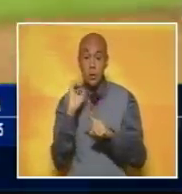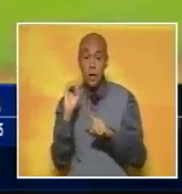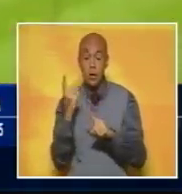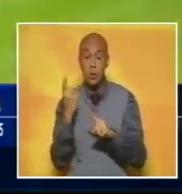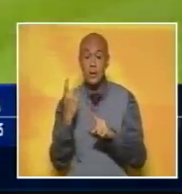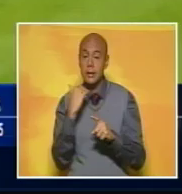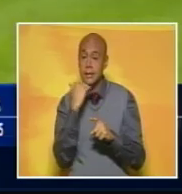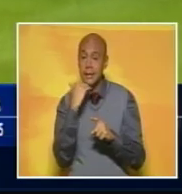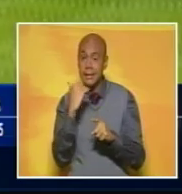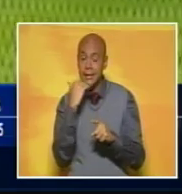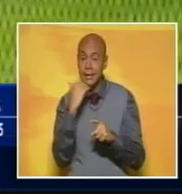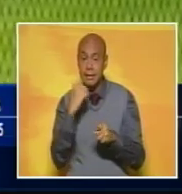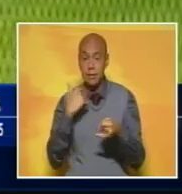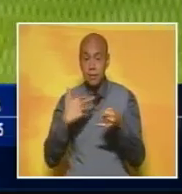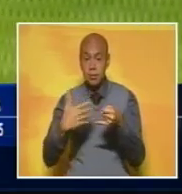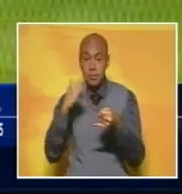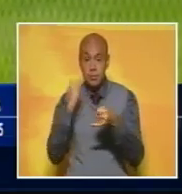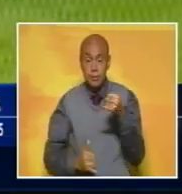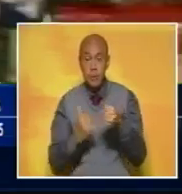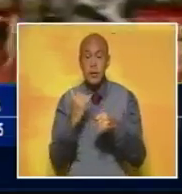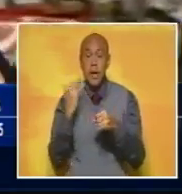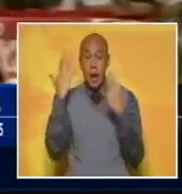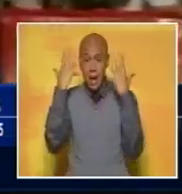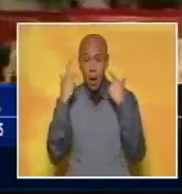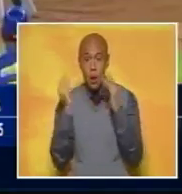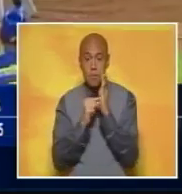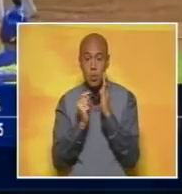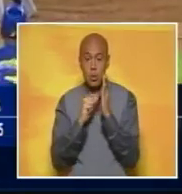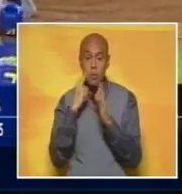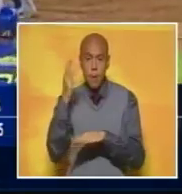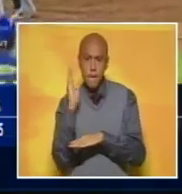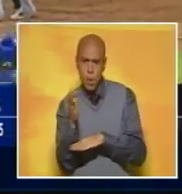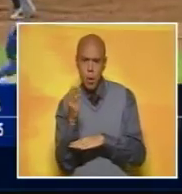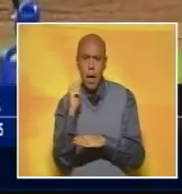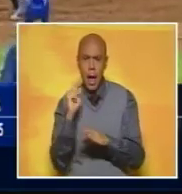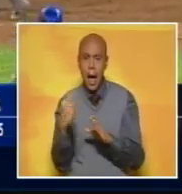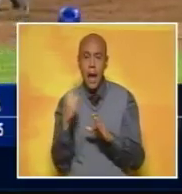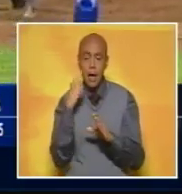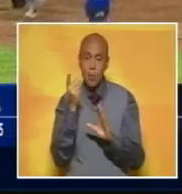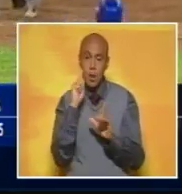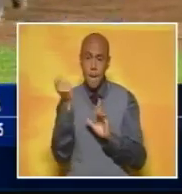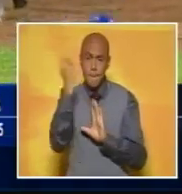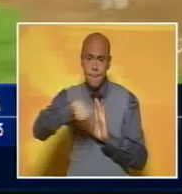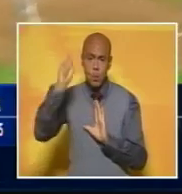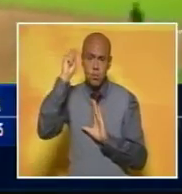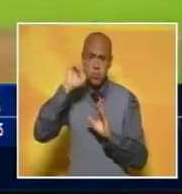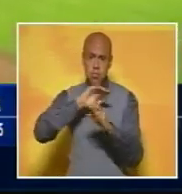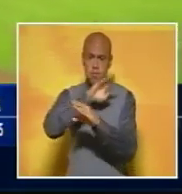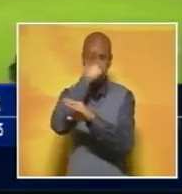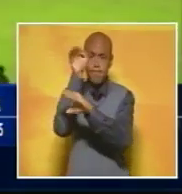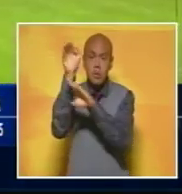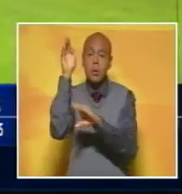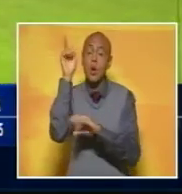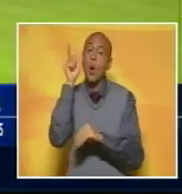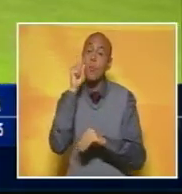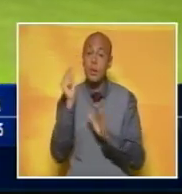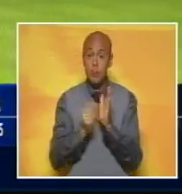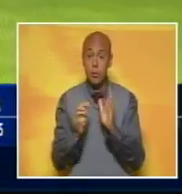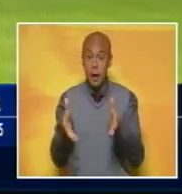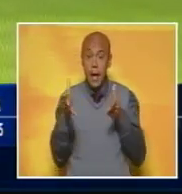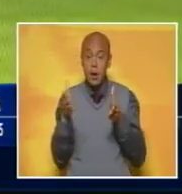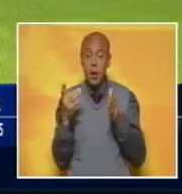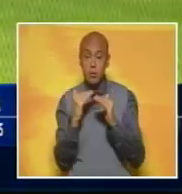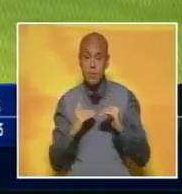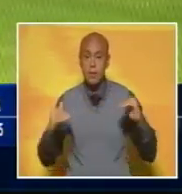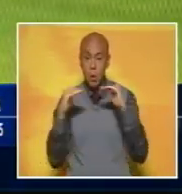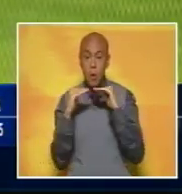cierre de esta misma entrada, Leones concretó una ofensiva producto de un gran slam del jardinero Erickson Leonora, que igualó